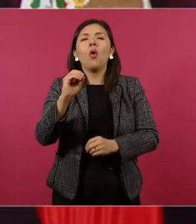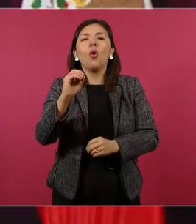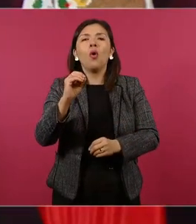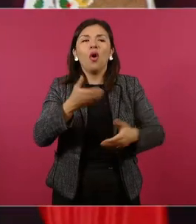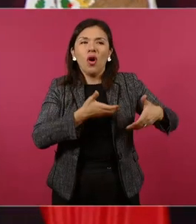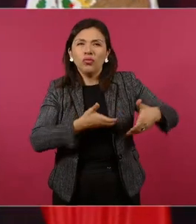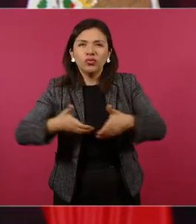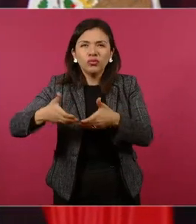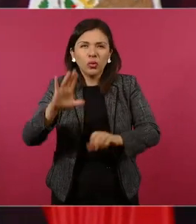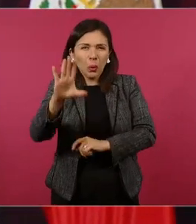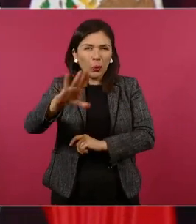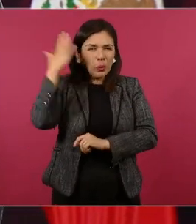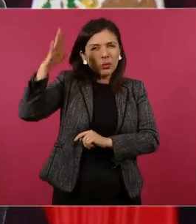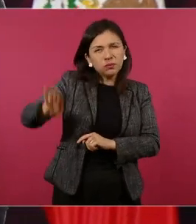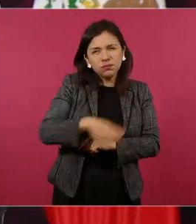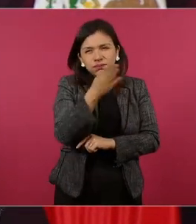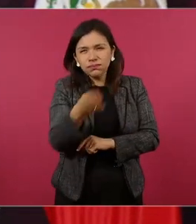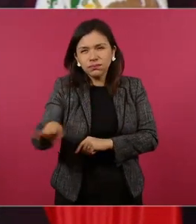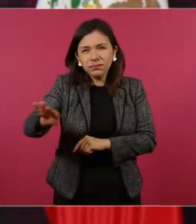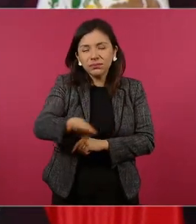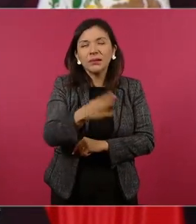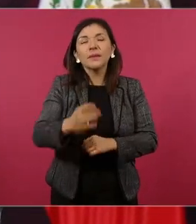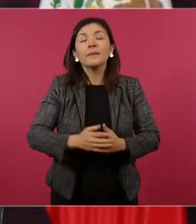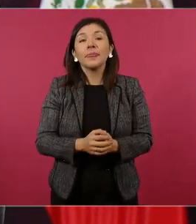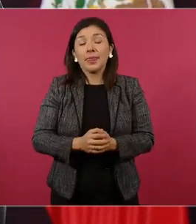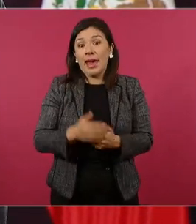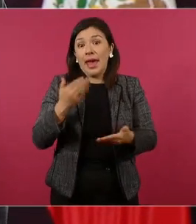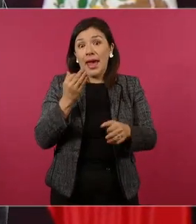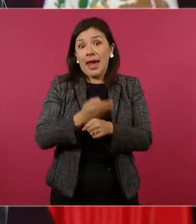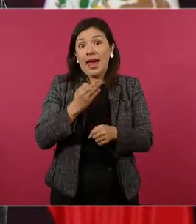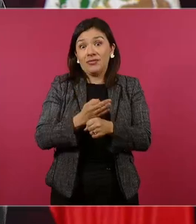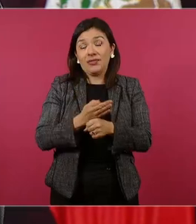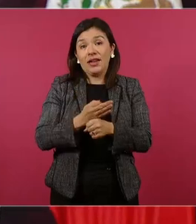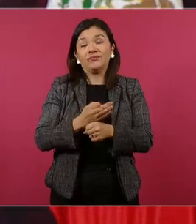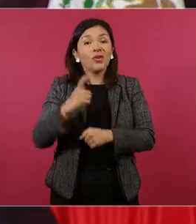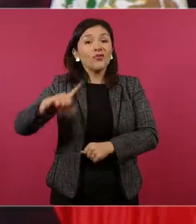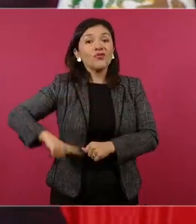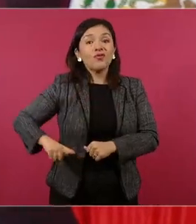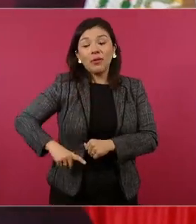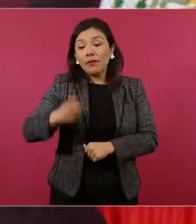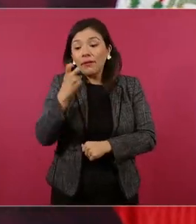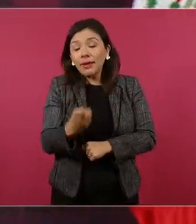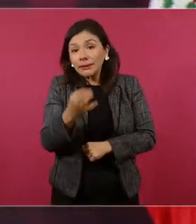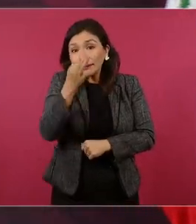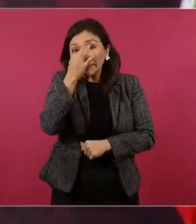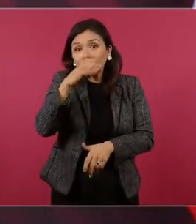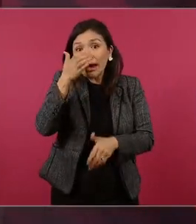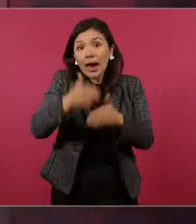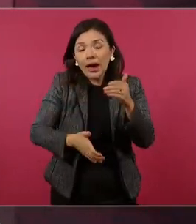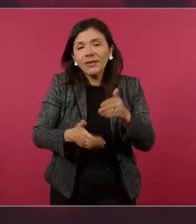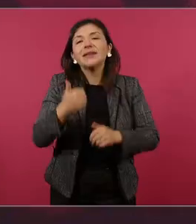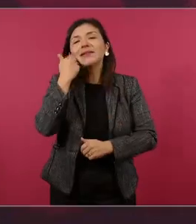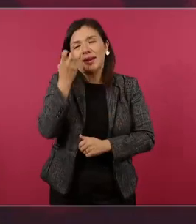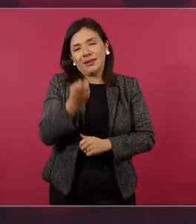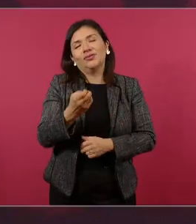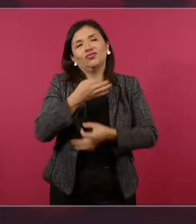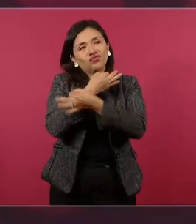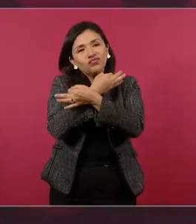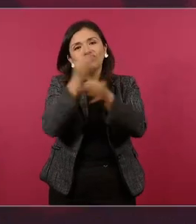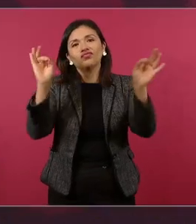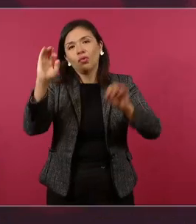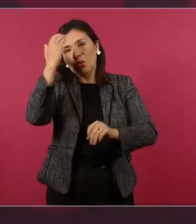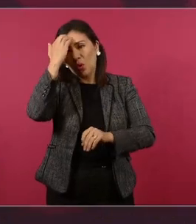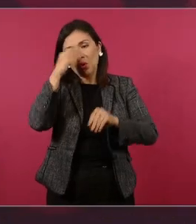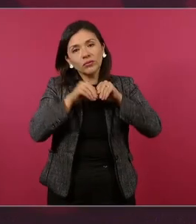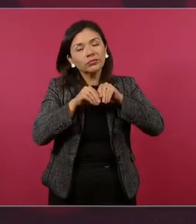autopistas como ya estamos terminando nuestro mandato queremos que esto se conozca